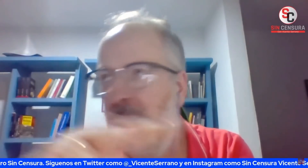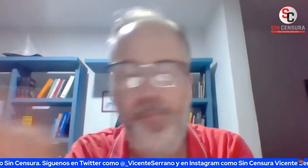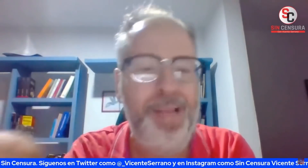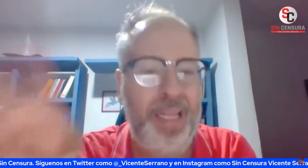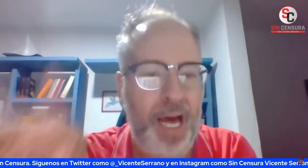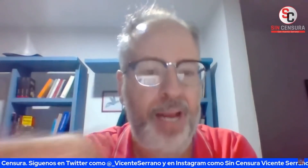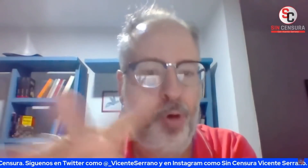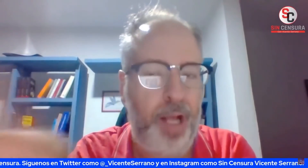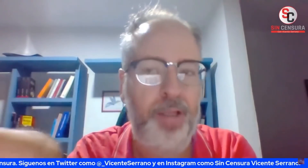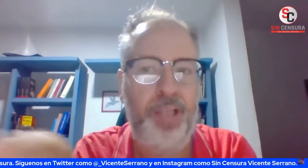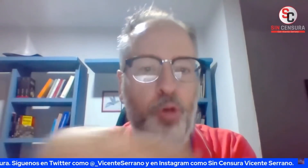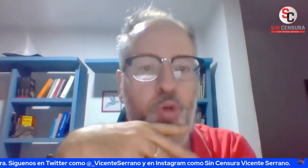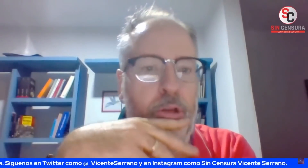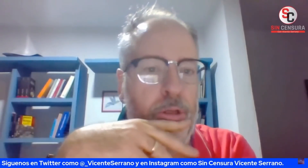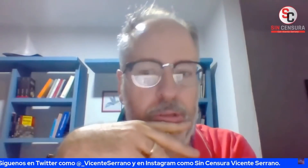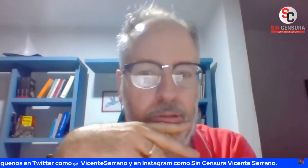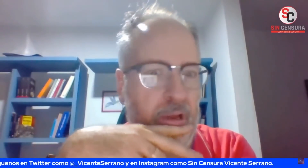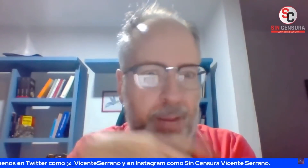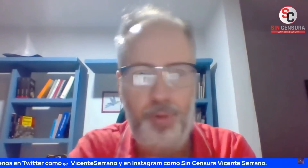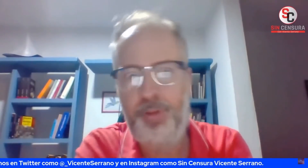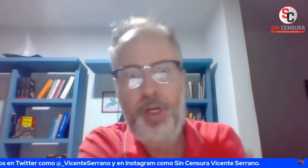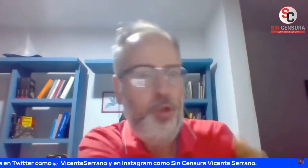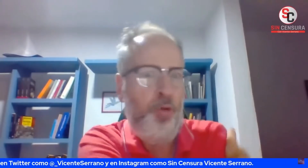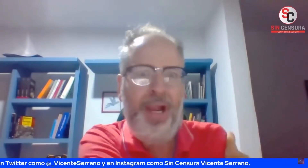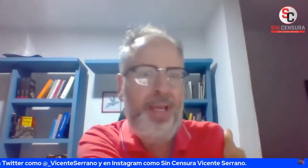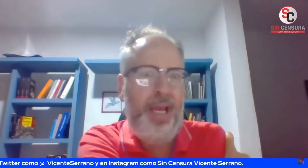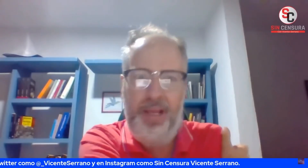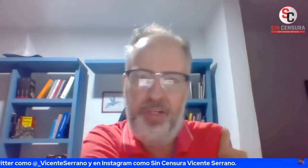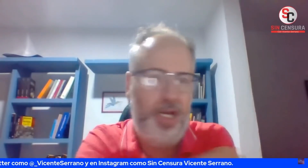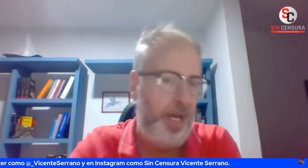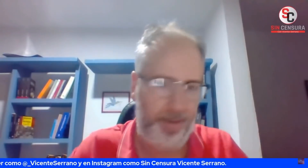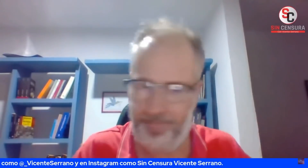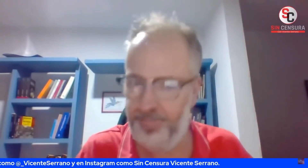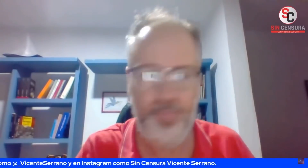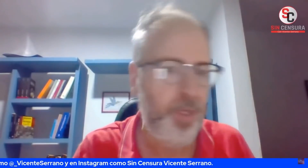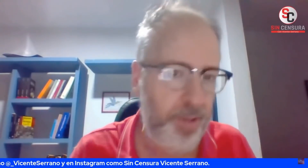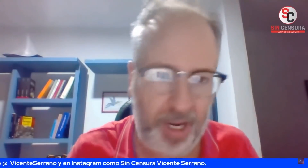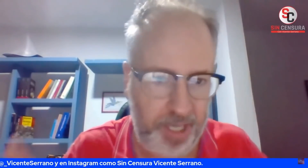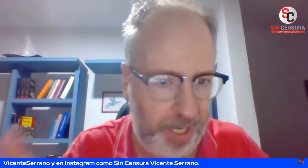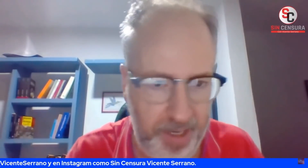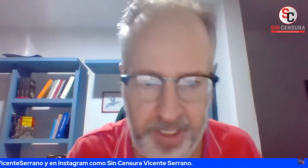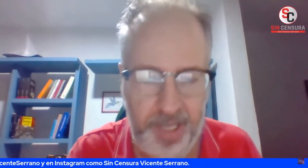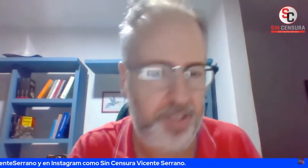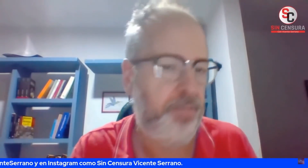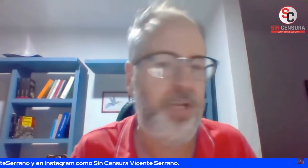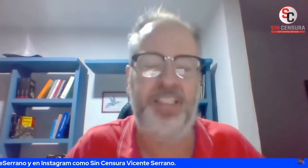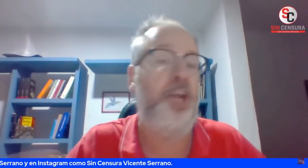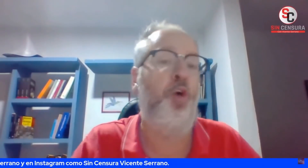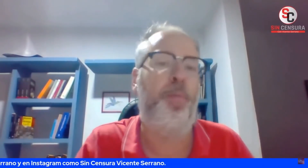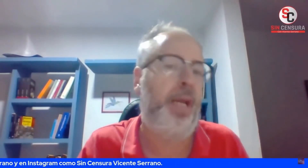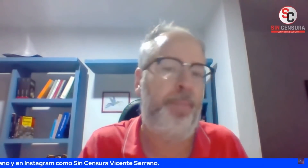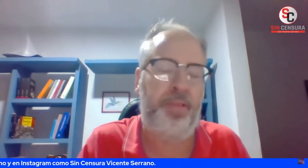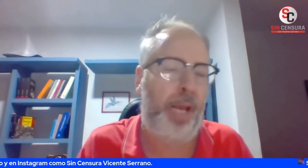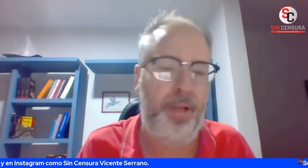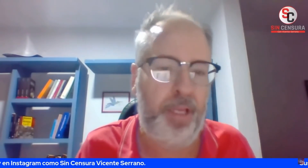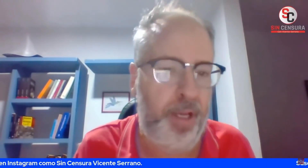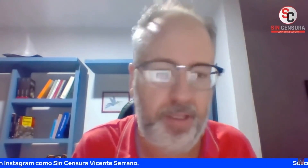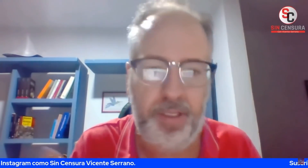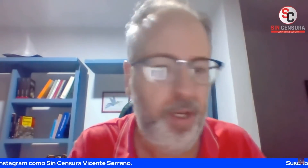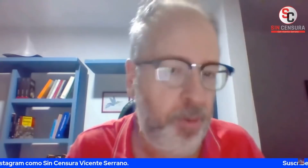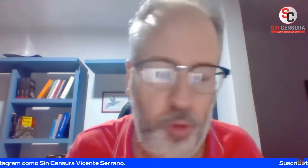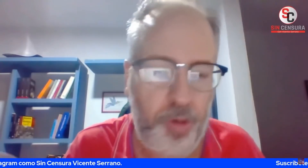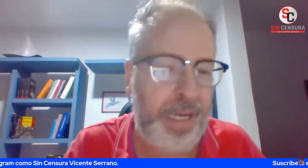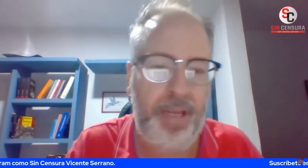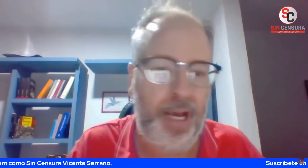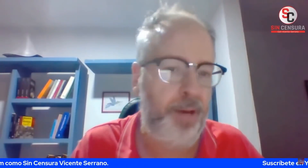base militar y moral de Estados Unidos, digamos, donde la injerencia de las agencias, esta norma que prácticamente